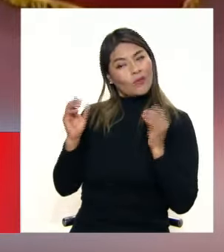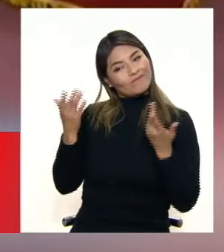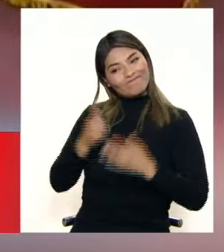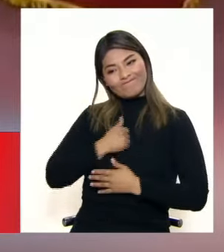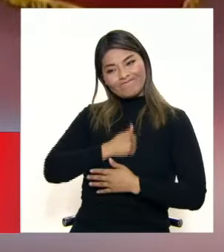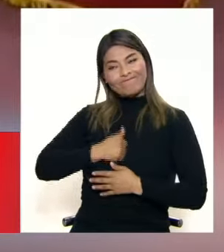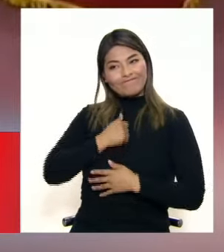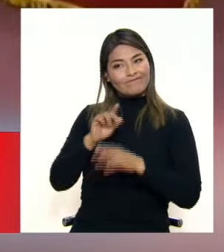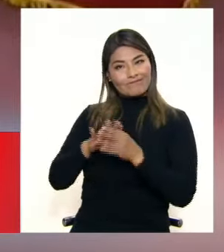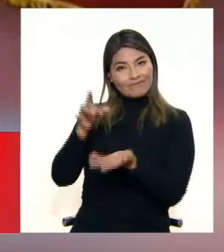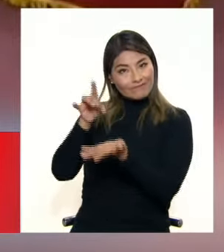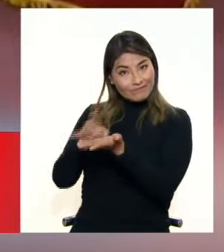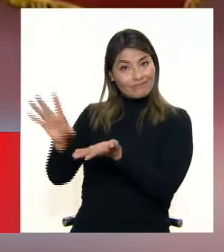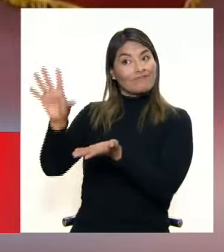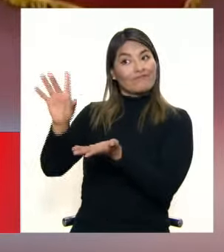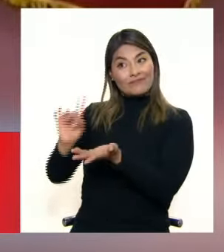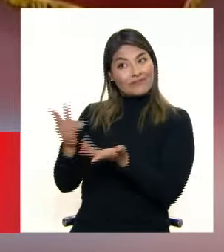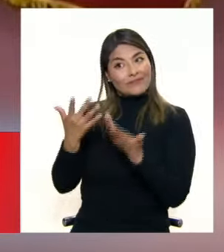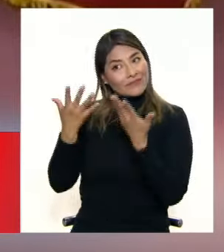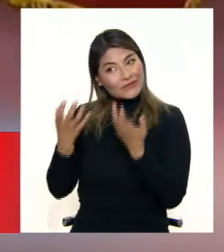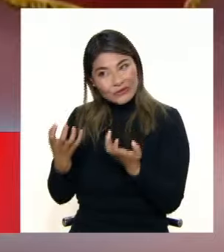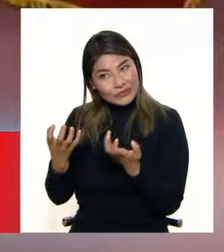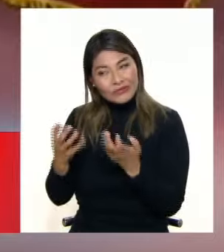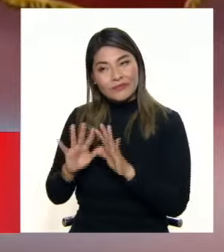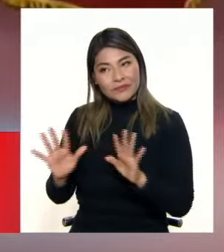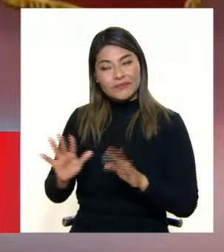ver en la obligación de sacarlo y eso